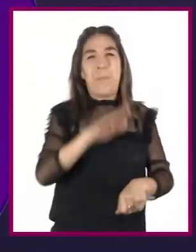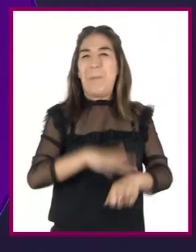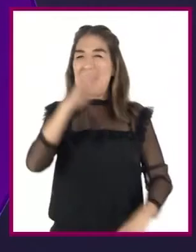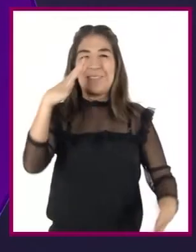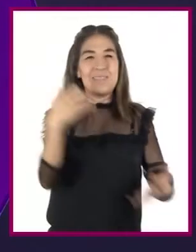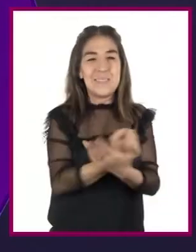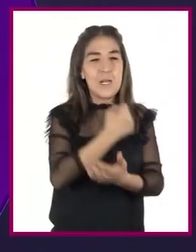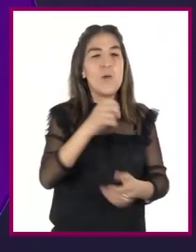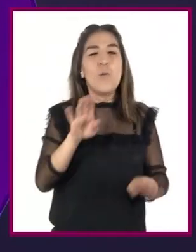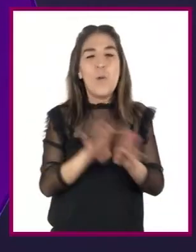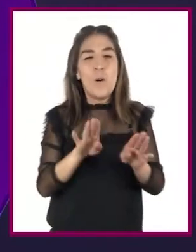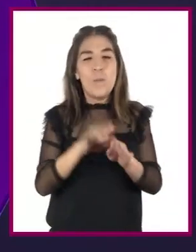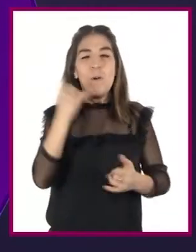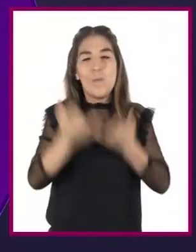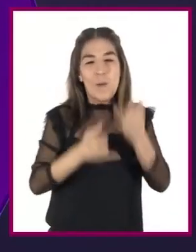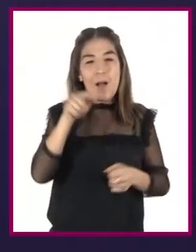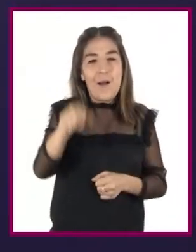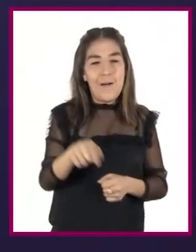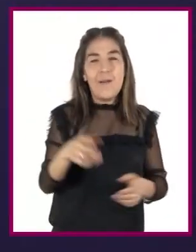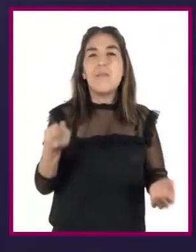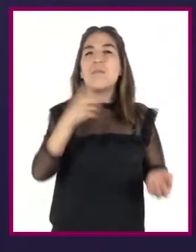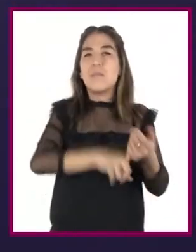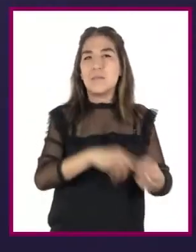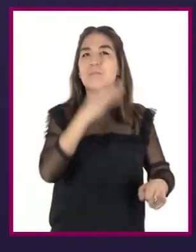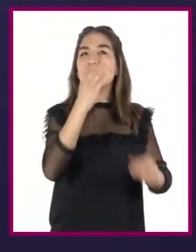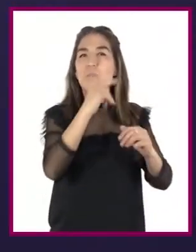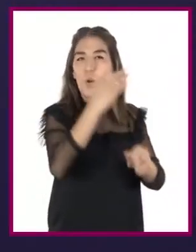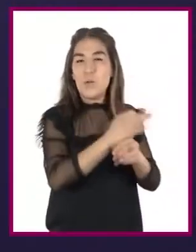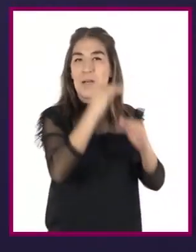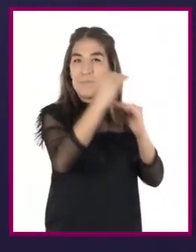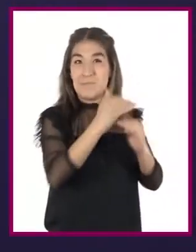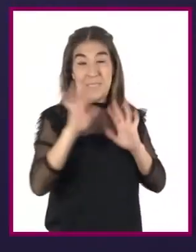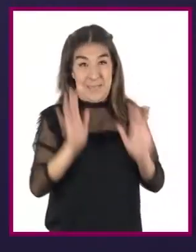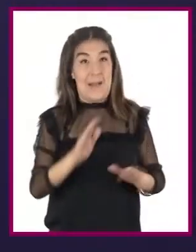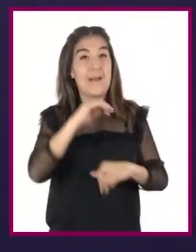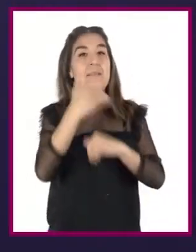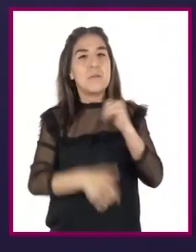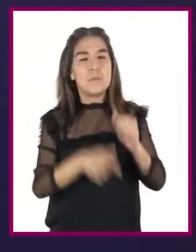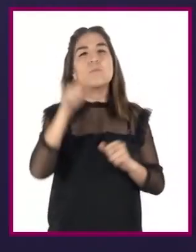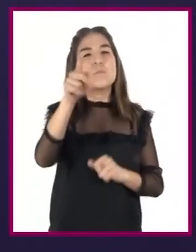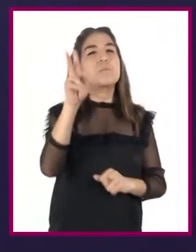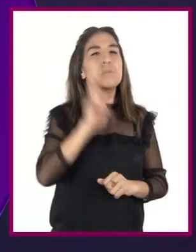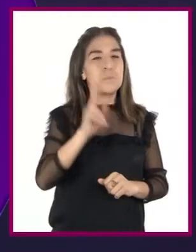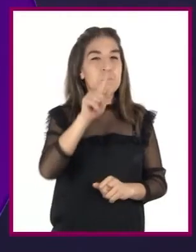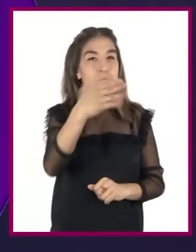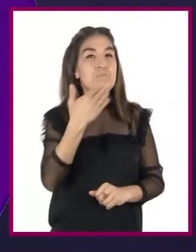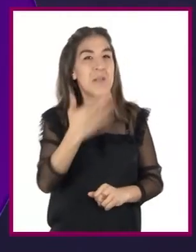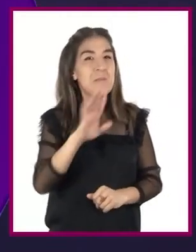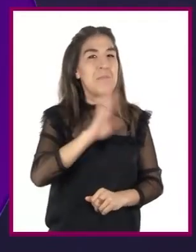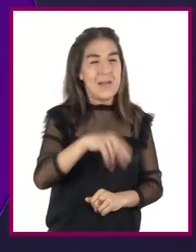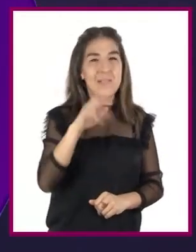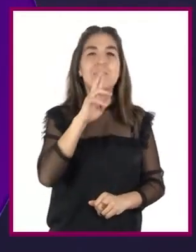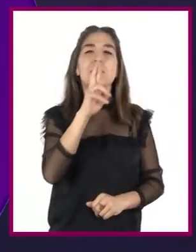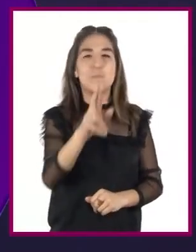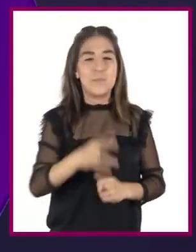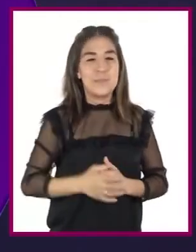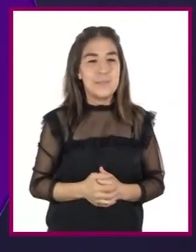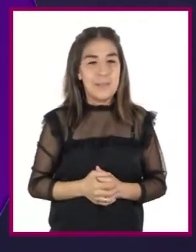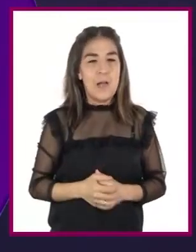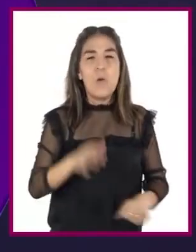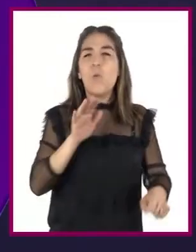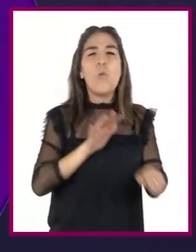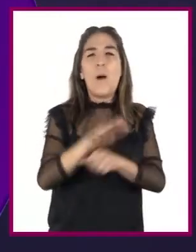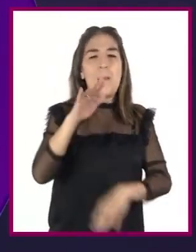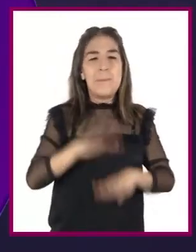los intervalos que hemos establecido? ¿Ya terminaron? Verifiquen sus respuestas. ¿Cuál es el salto de mayor